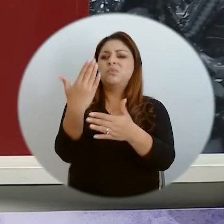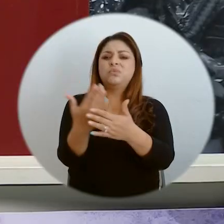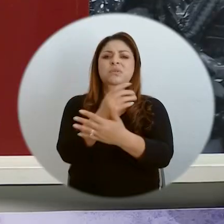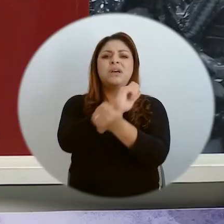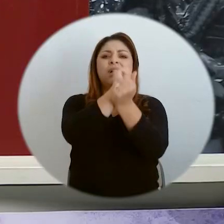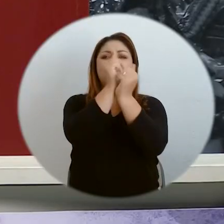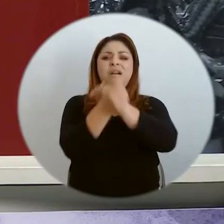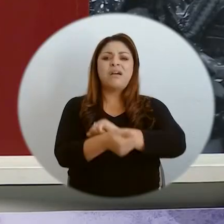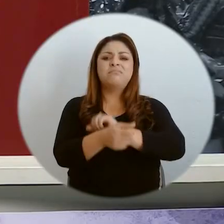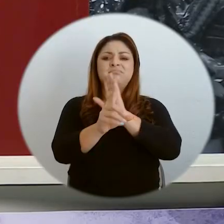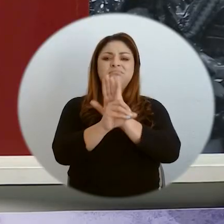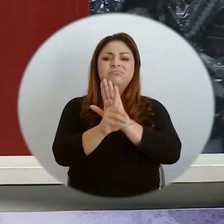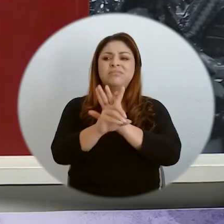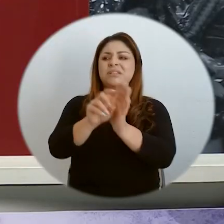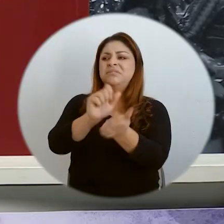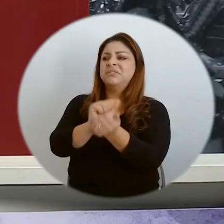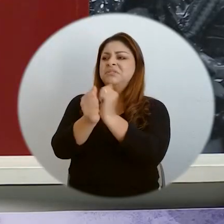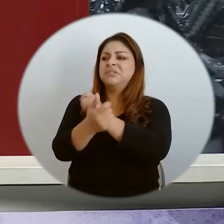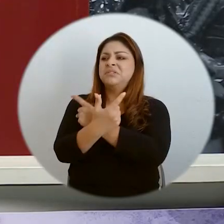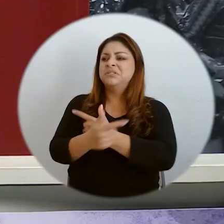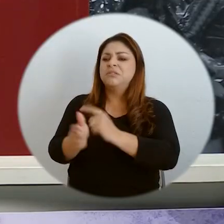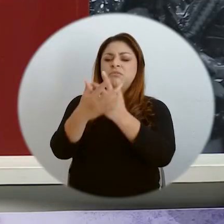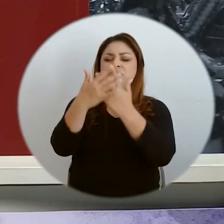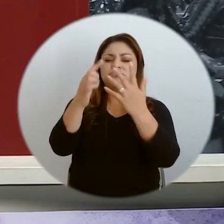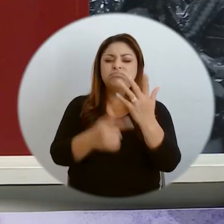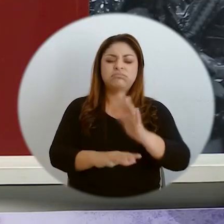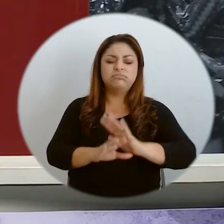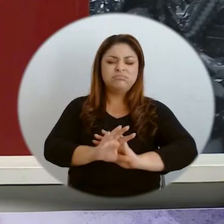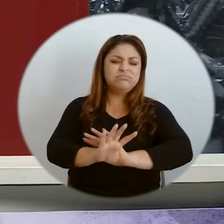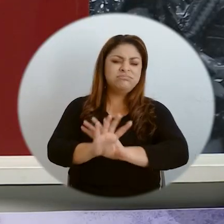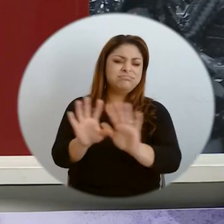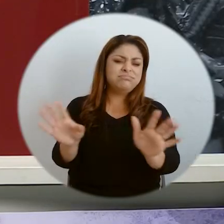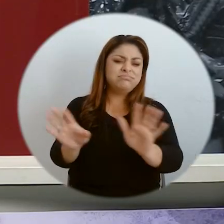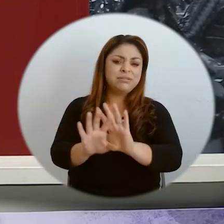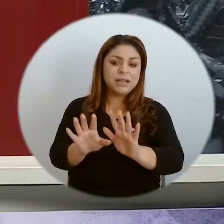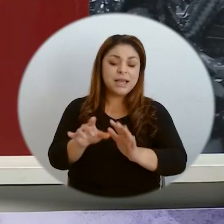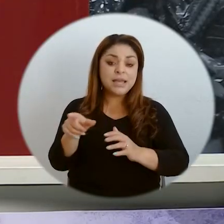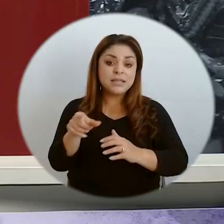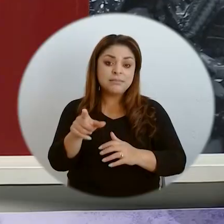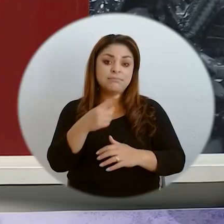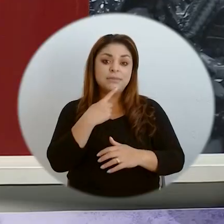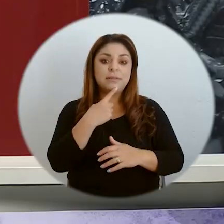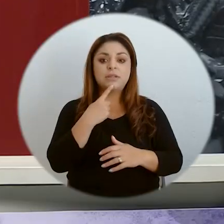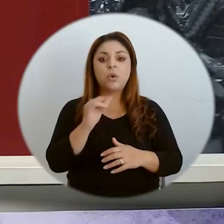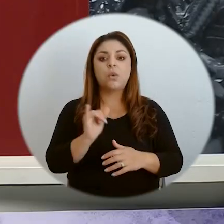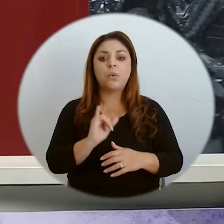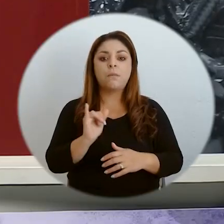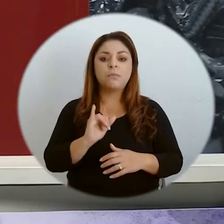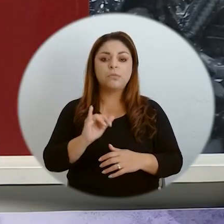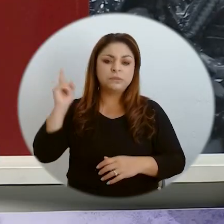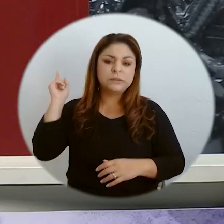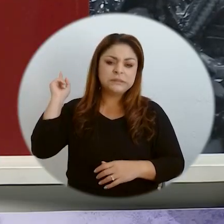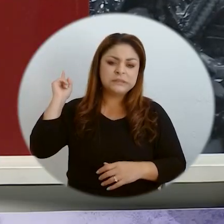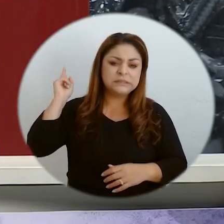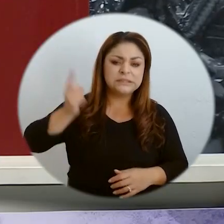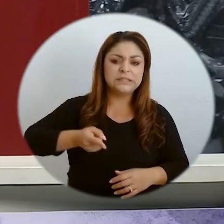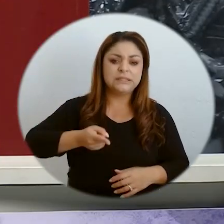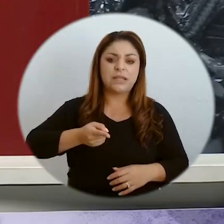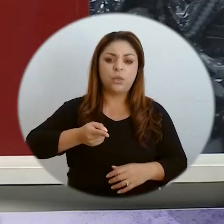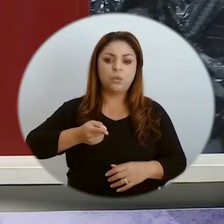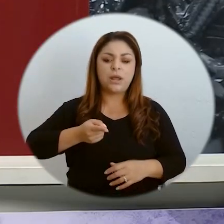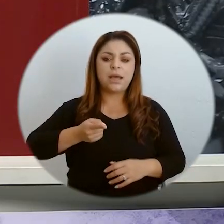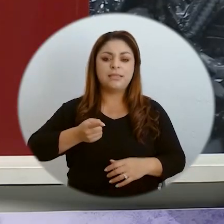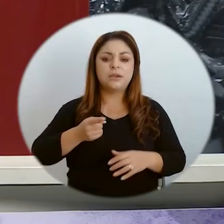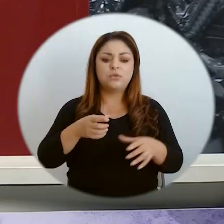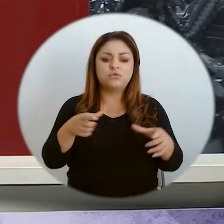reivindicando derechos. Tantas libertades. Tantas libertades, en lo que también en algún momento han señalado como la dictadura de